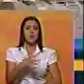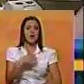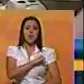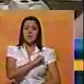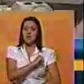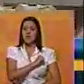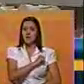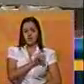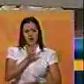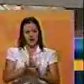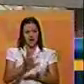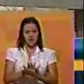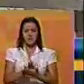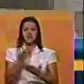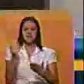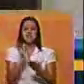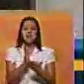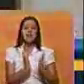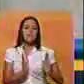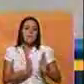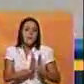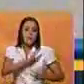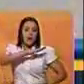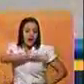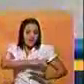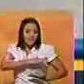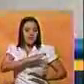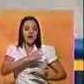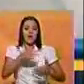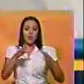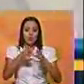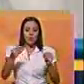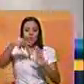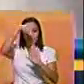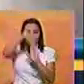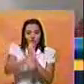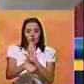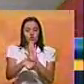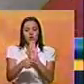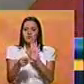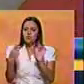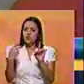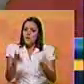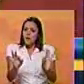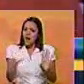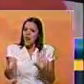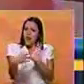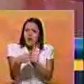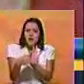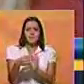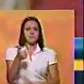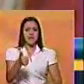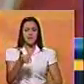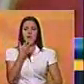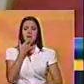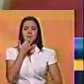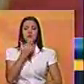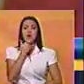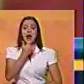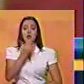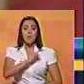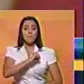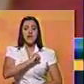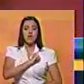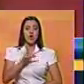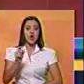en todas estrategias, mamografía, ecografía, resonancia magnética, una aliada. Si no tenemos nada, no nos va a aparecer